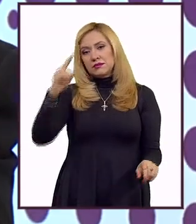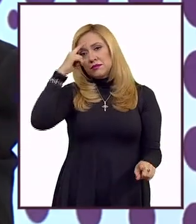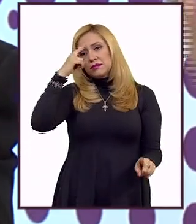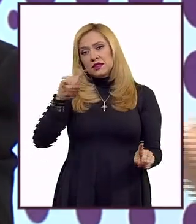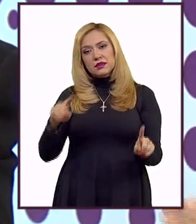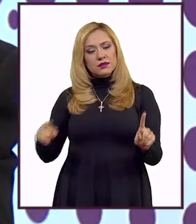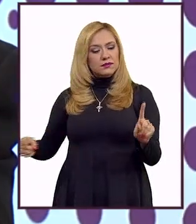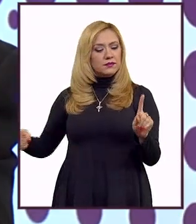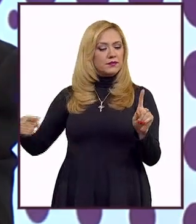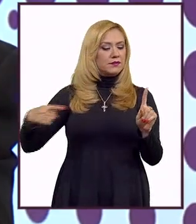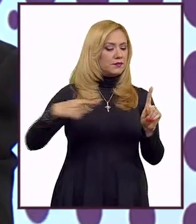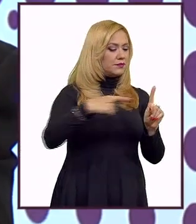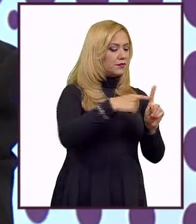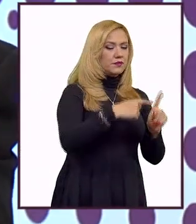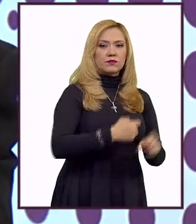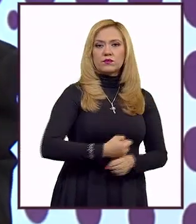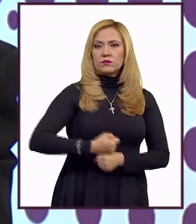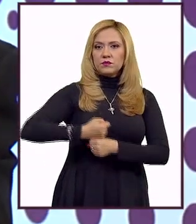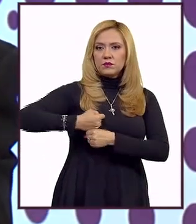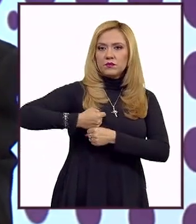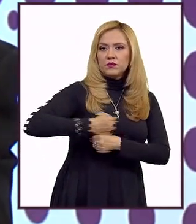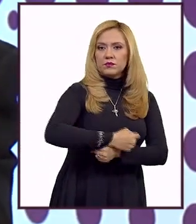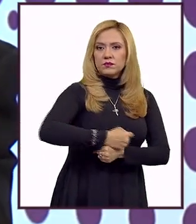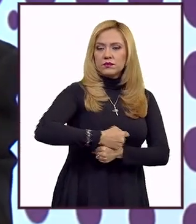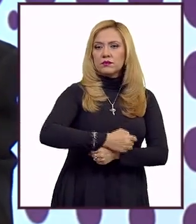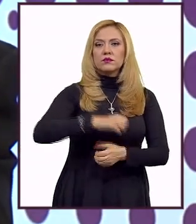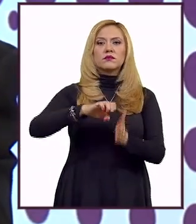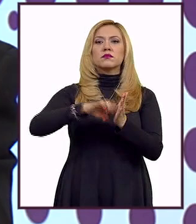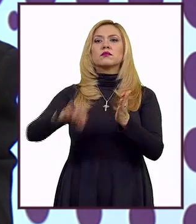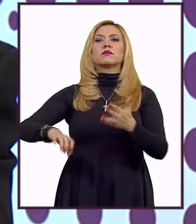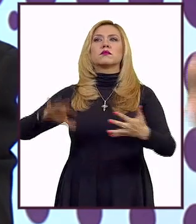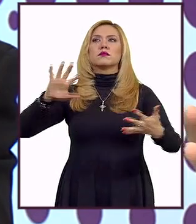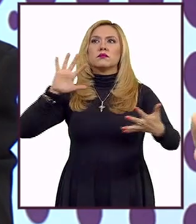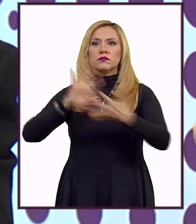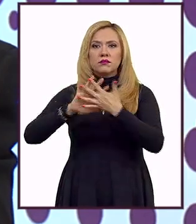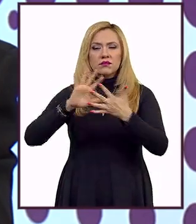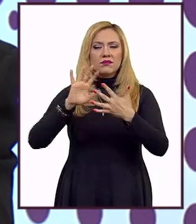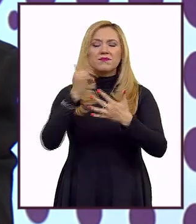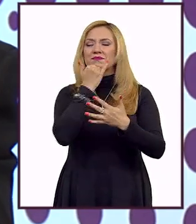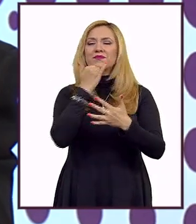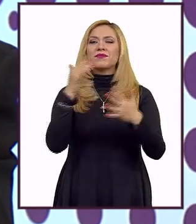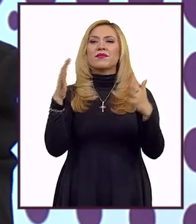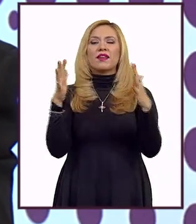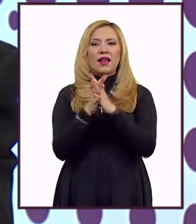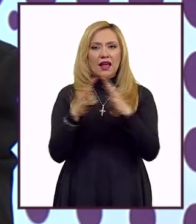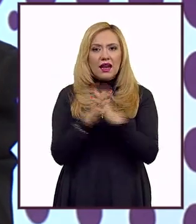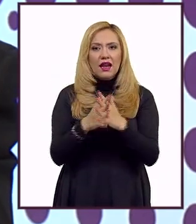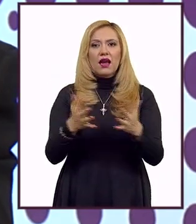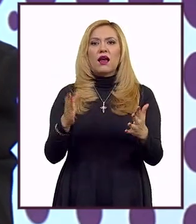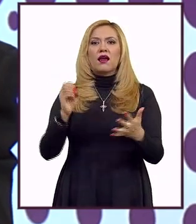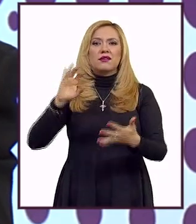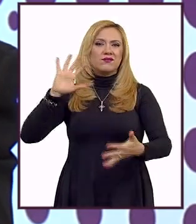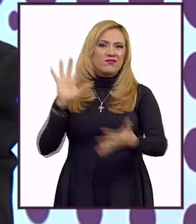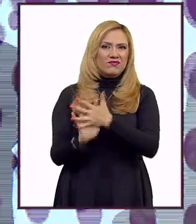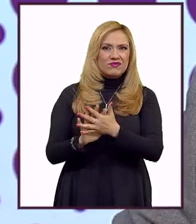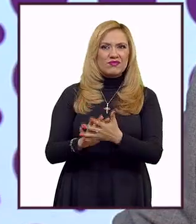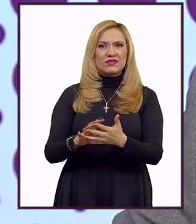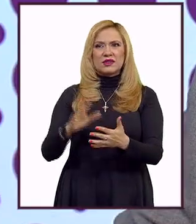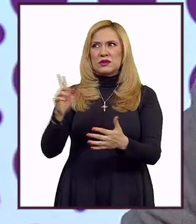cuales, circunstancias extraordinarias como situaciones de guerra, como alto grado de criminalidad,